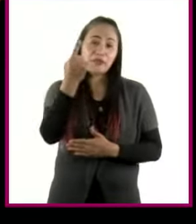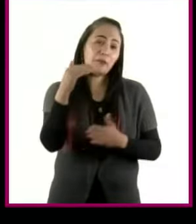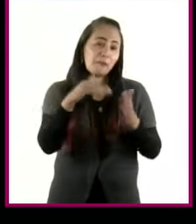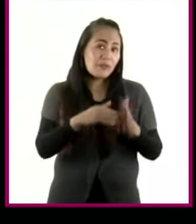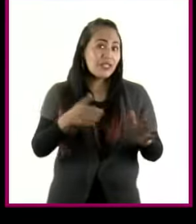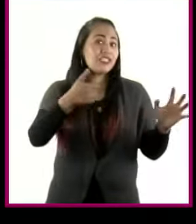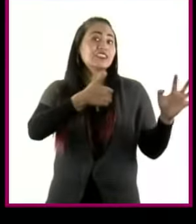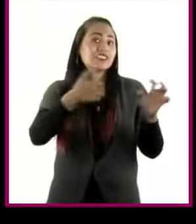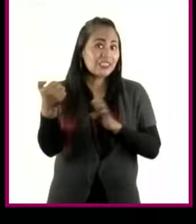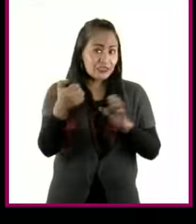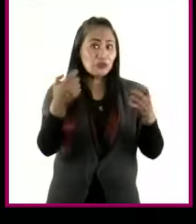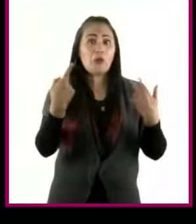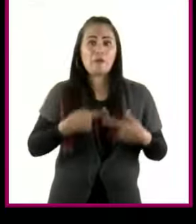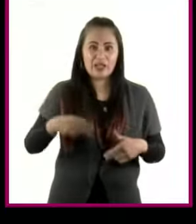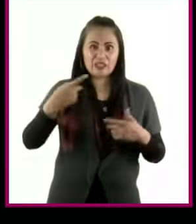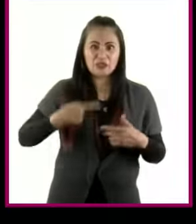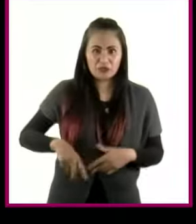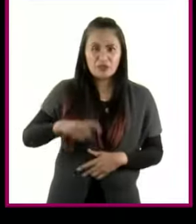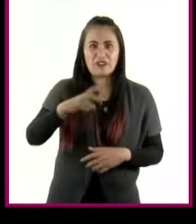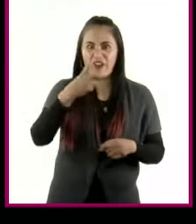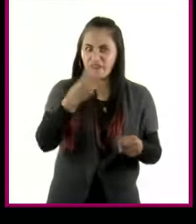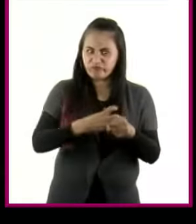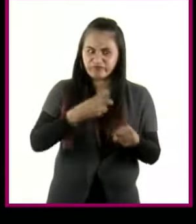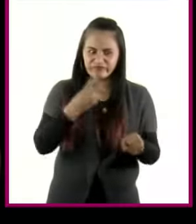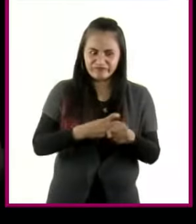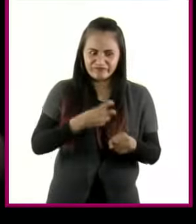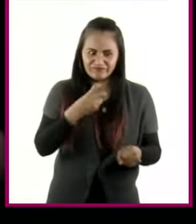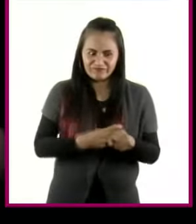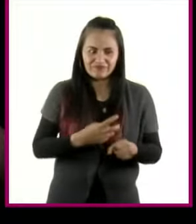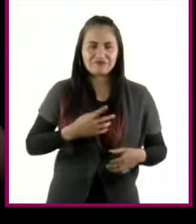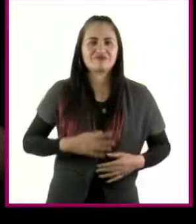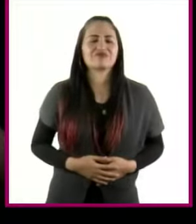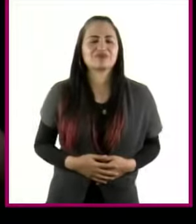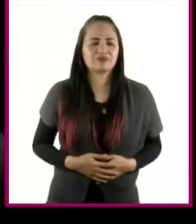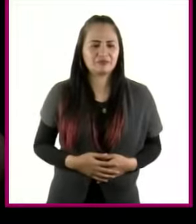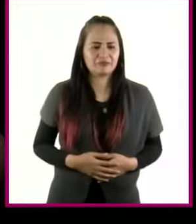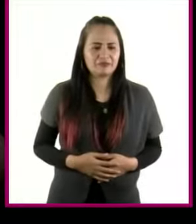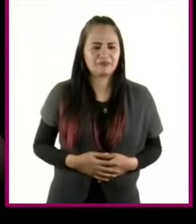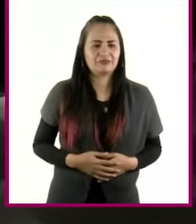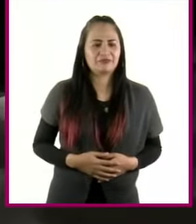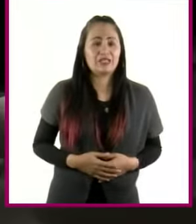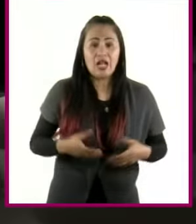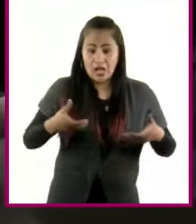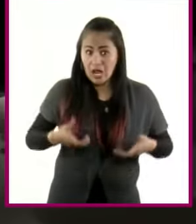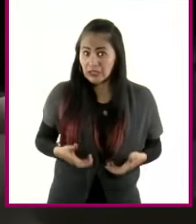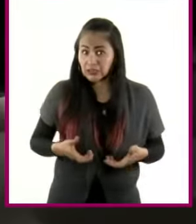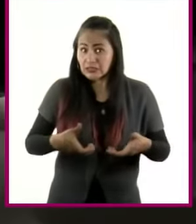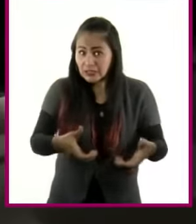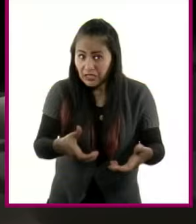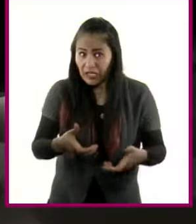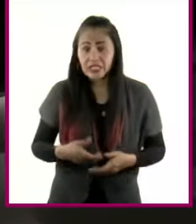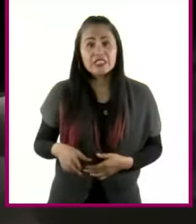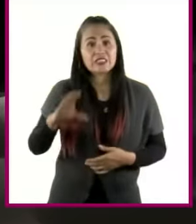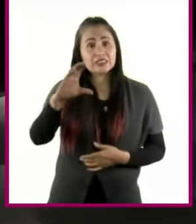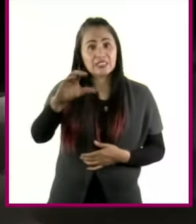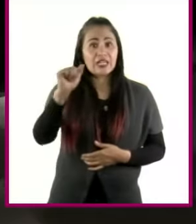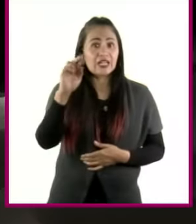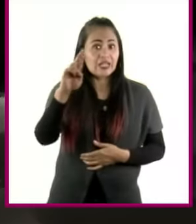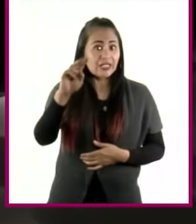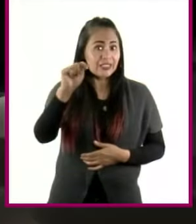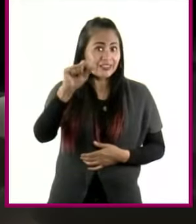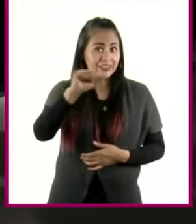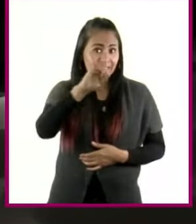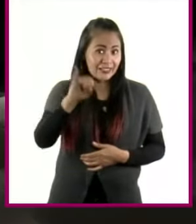cuando el tirano mandó parararara, en las calles de Cartagena, pam,